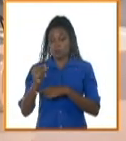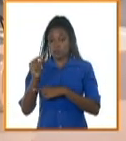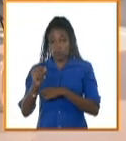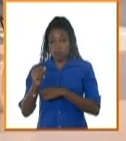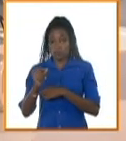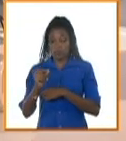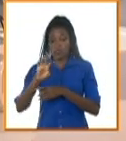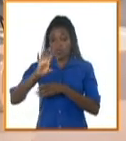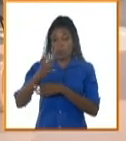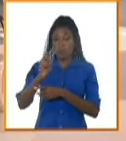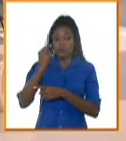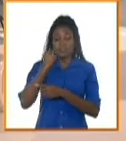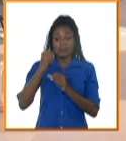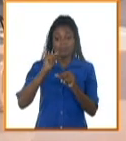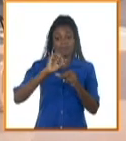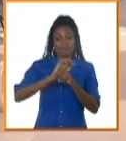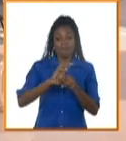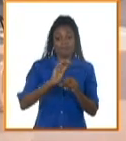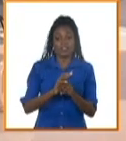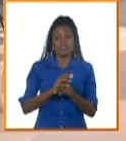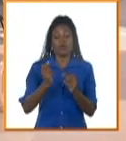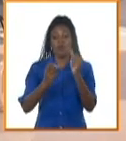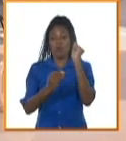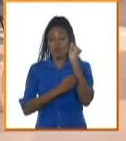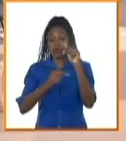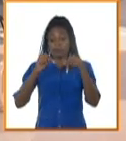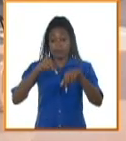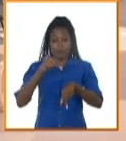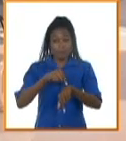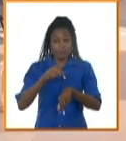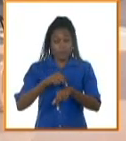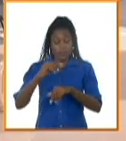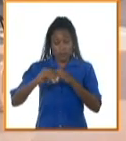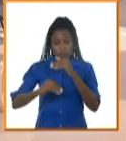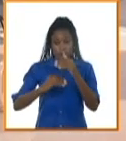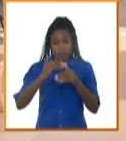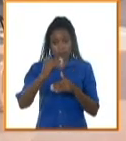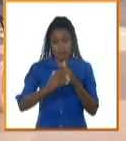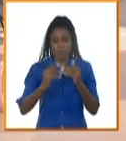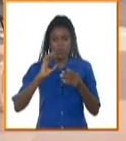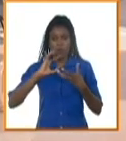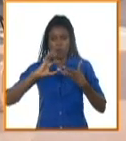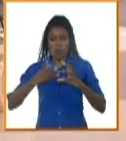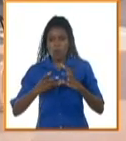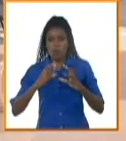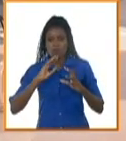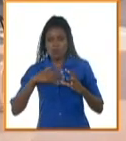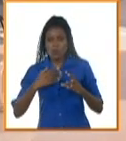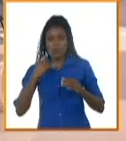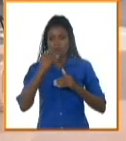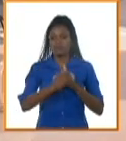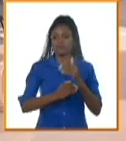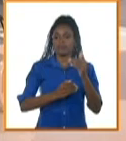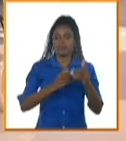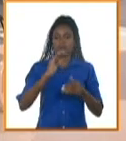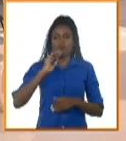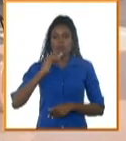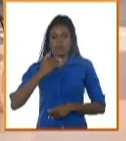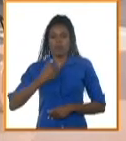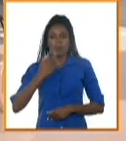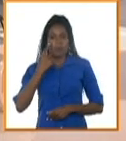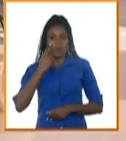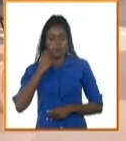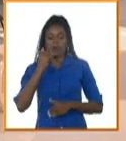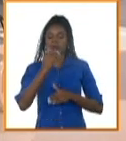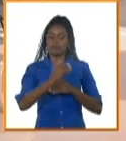los bancos tienen una presión bien fuerte en esto en estos días cómo han enfrentado el proceso como usted ve la manera en que está